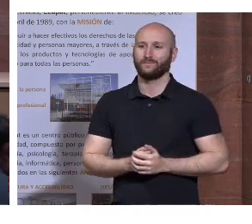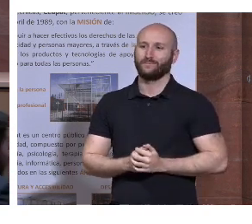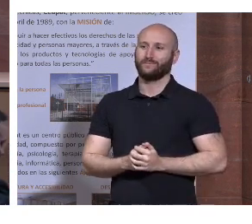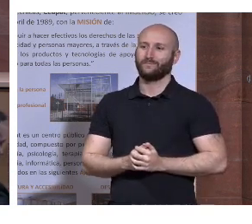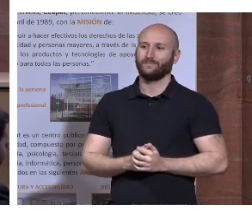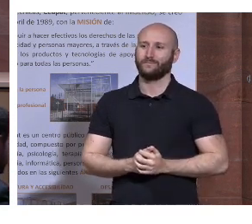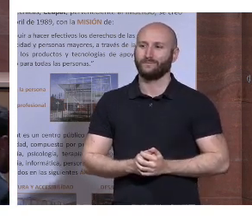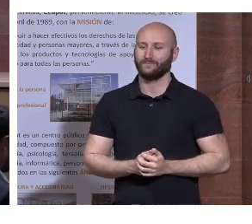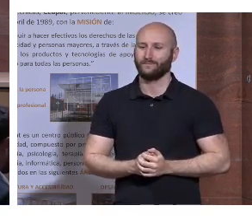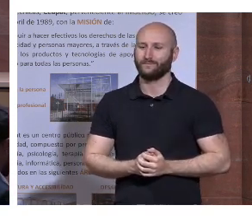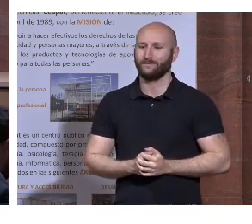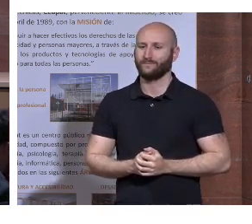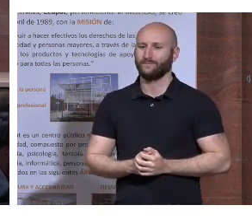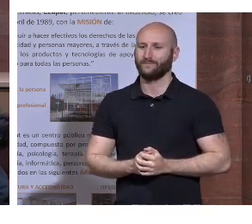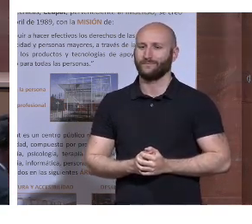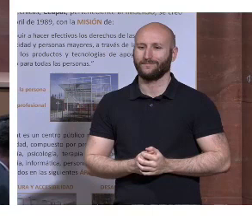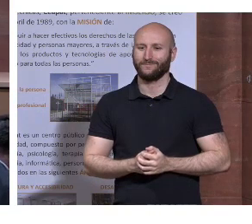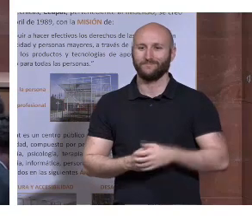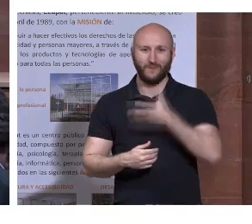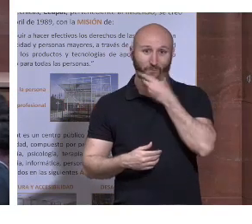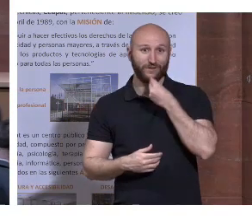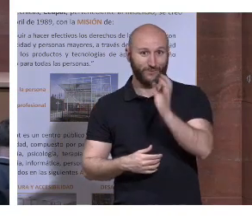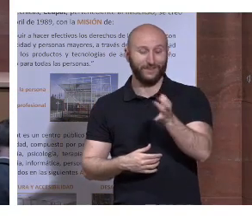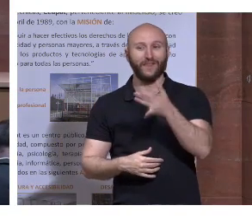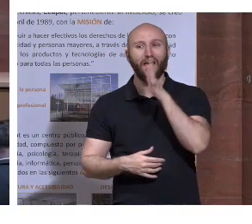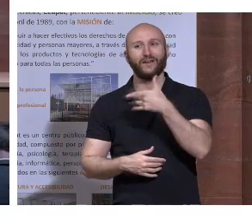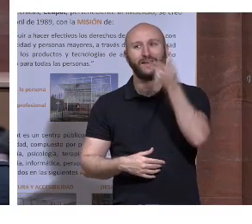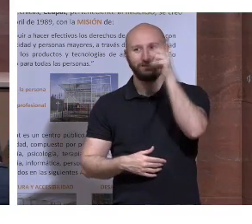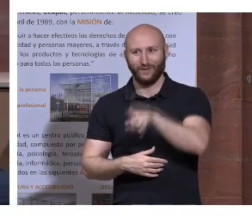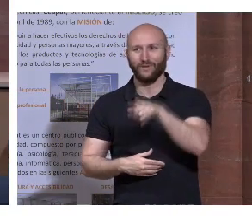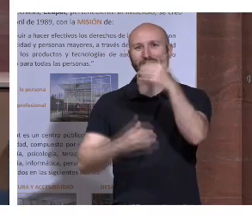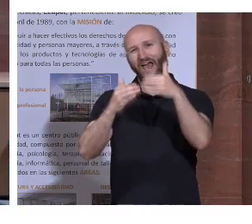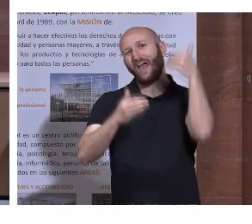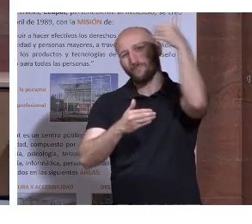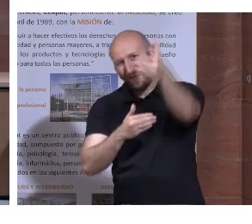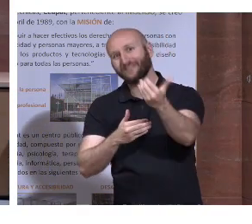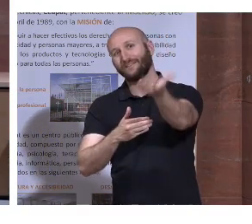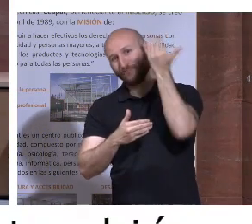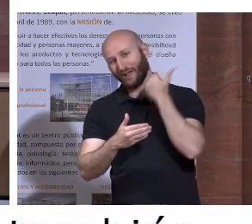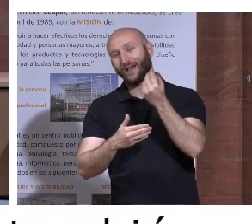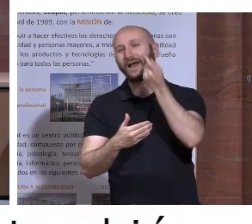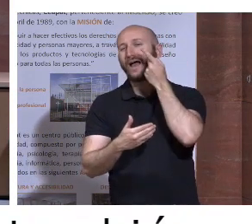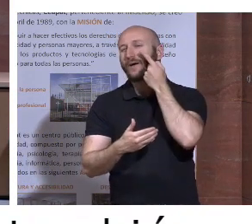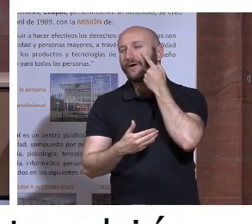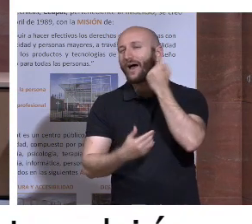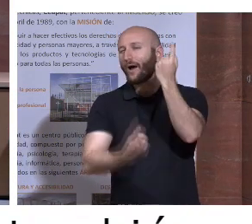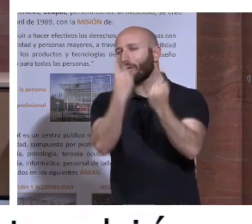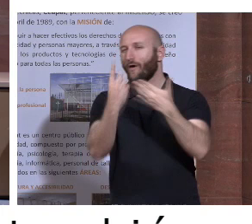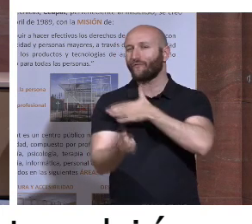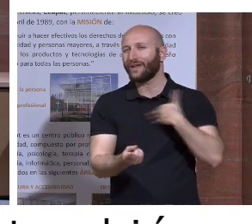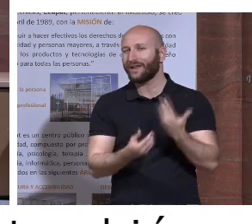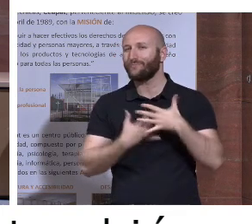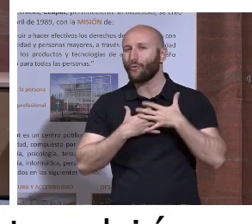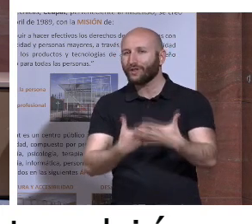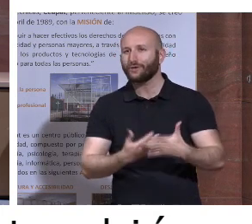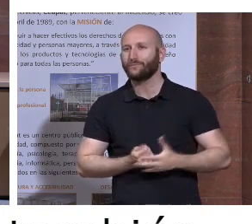Qué bonito era, ¿eh? Ahora también, ahora un poquito más al fondo. A ver si hay alguno que quiera venir. A